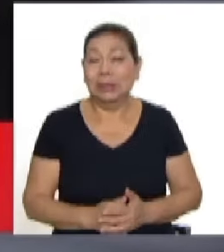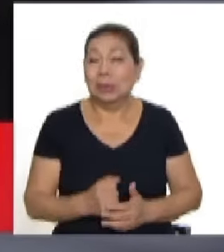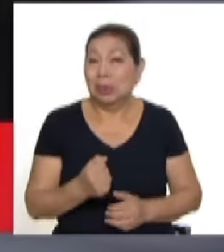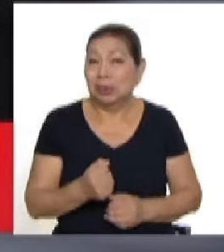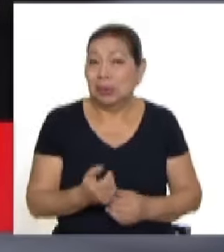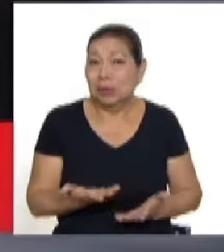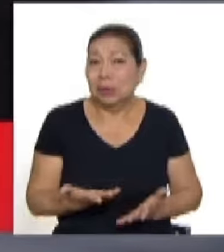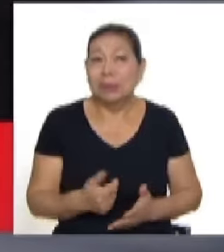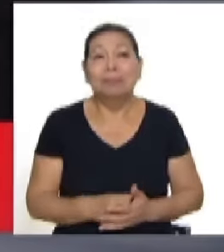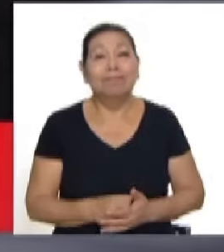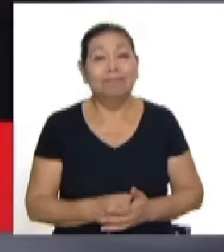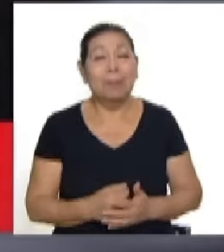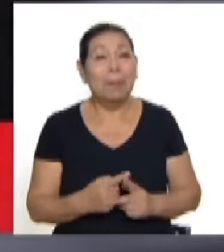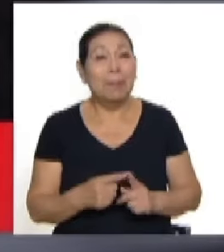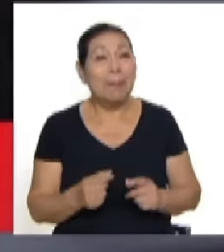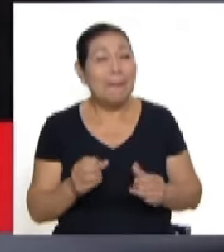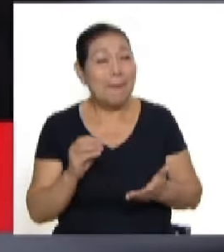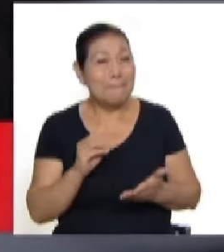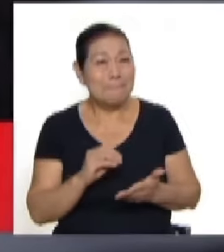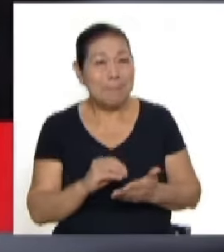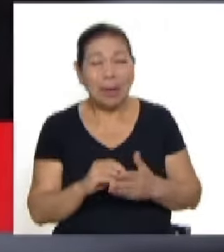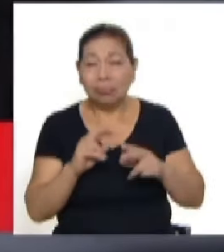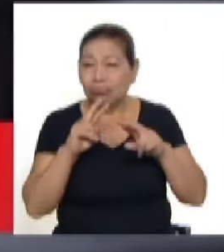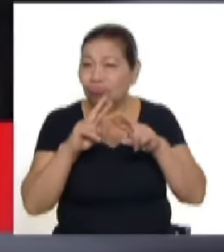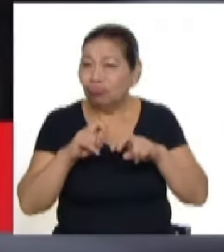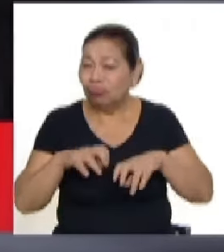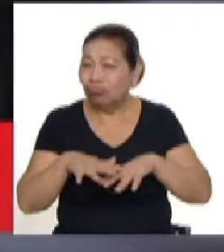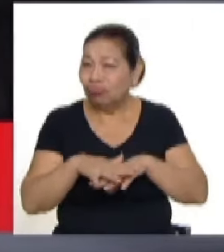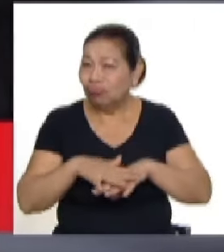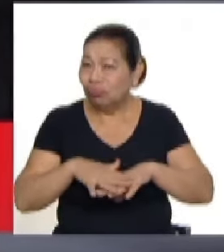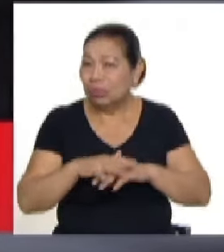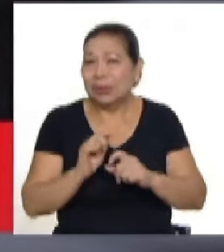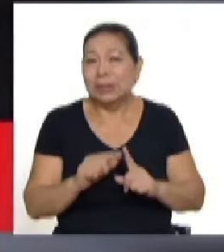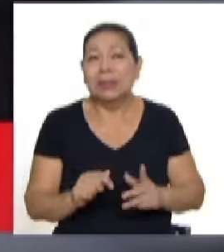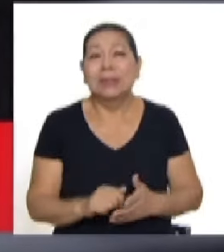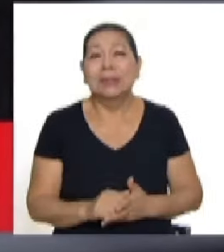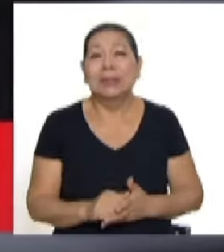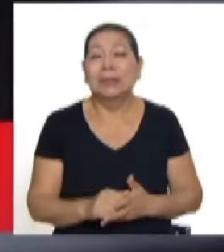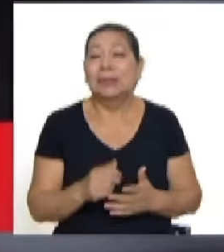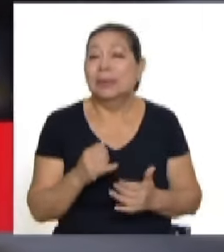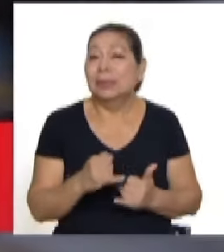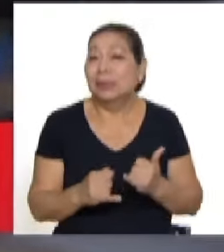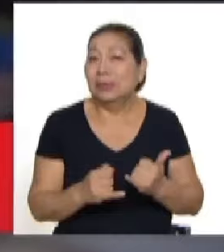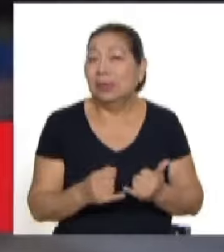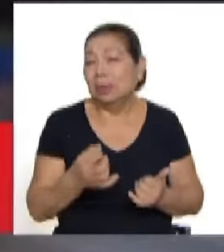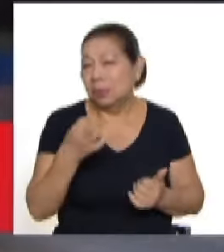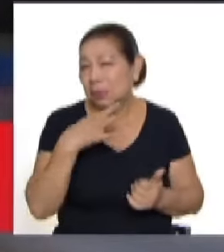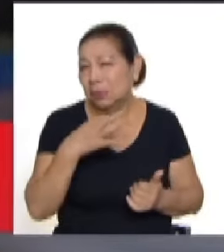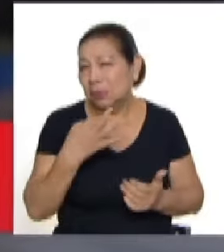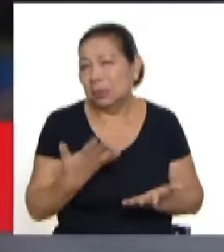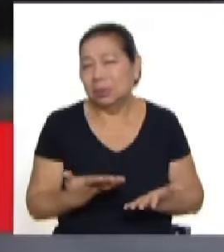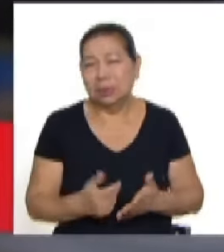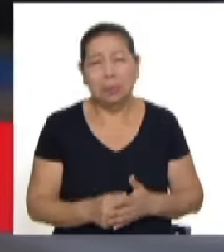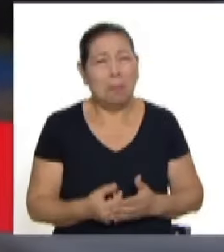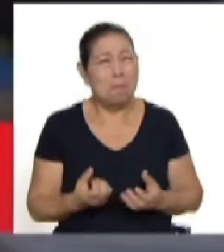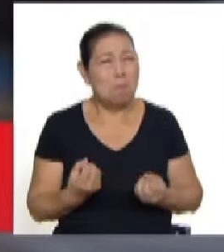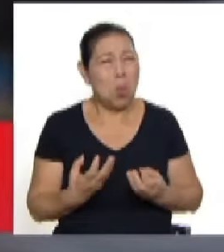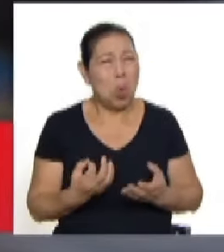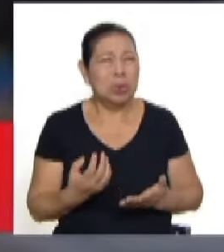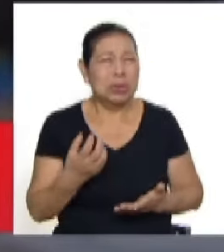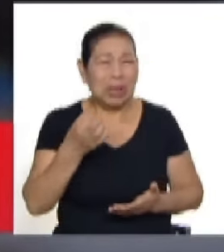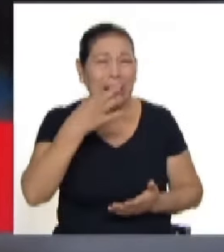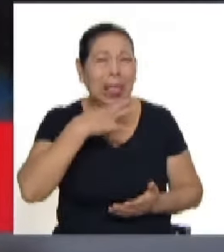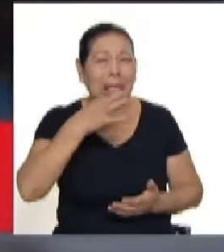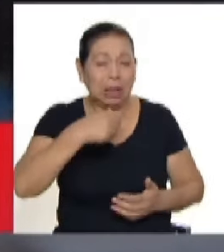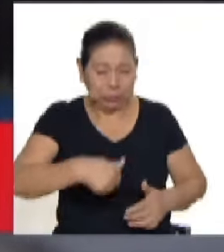hacer los exámenes respectivos se ahonda más en la investigación, se hacen análisis y se determina que había ingerido pues cuerpos extraños que estaban alojados